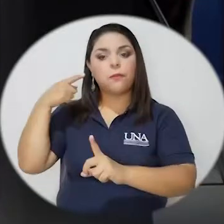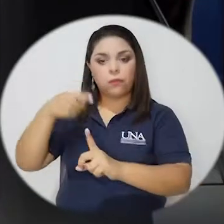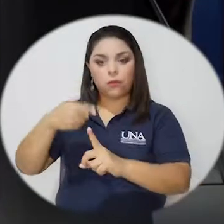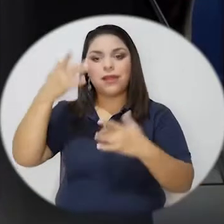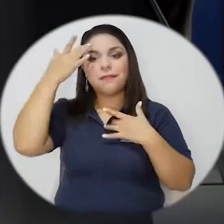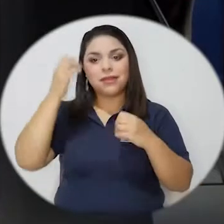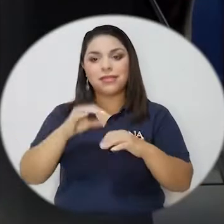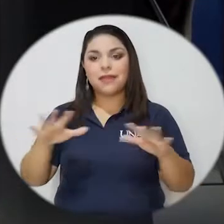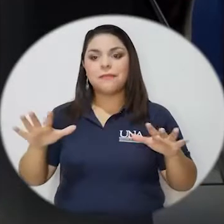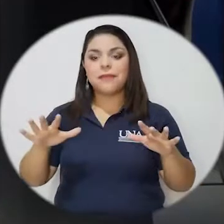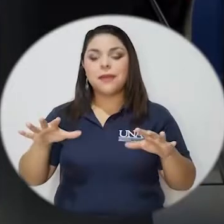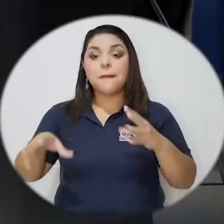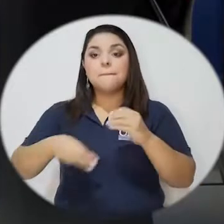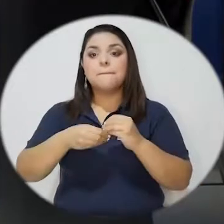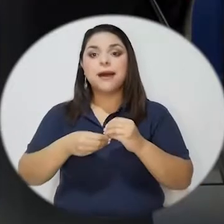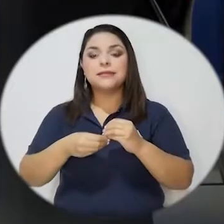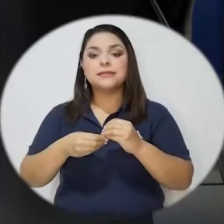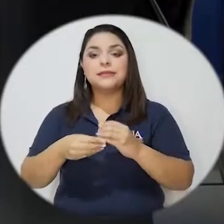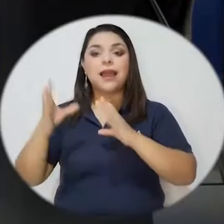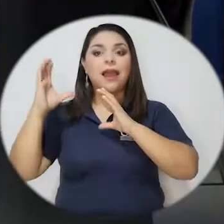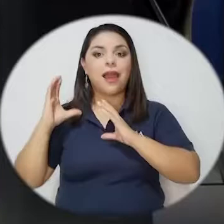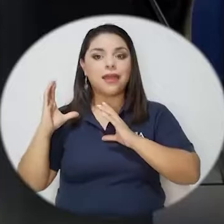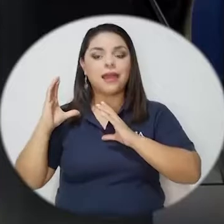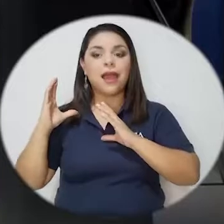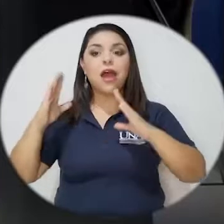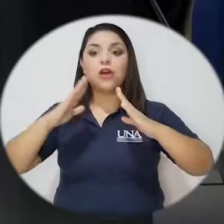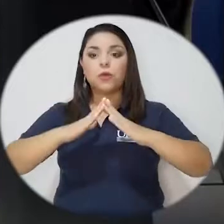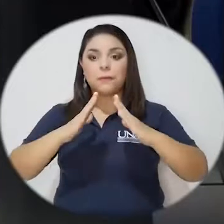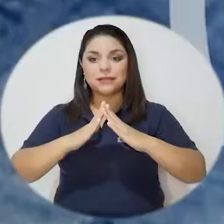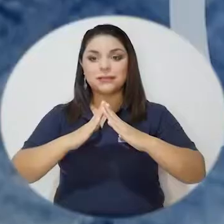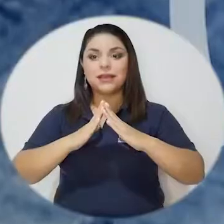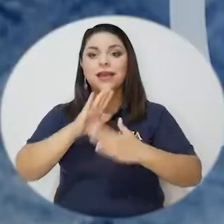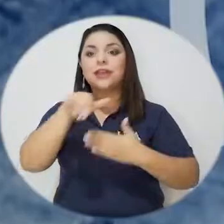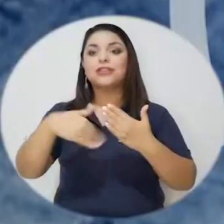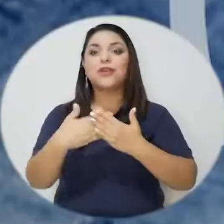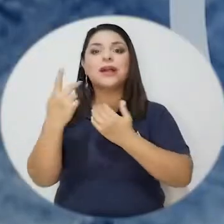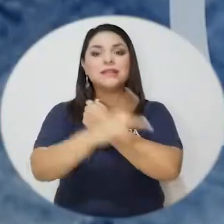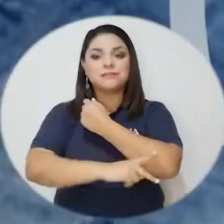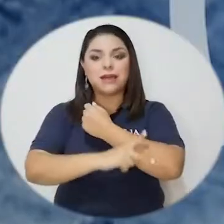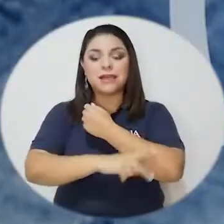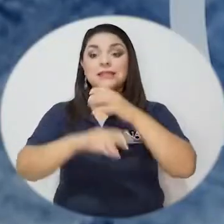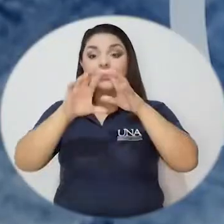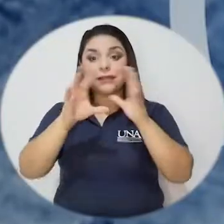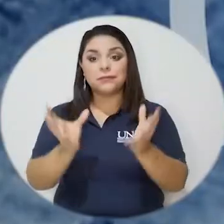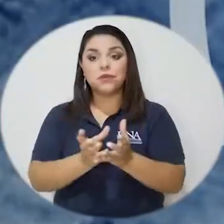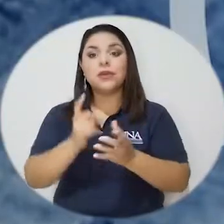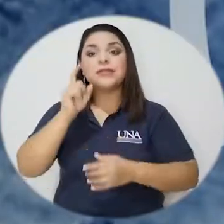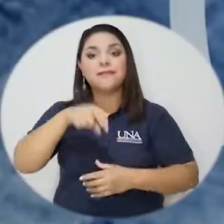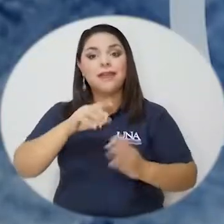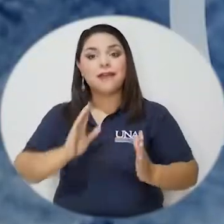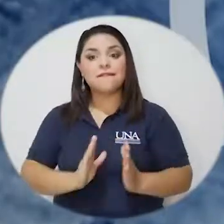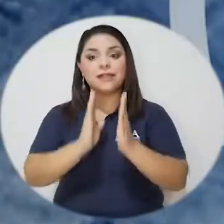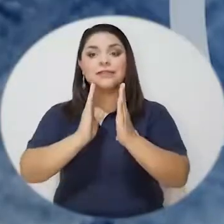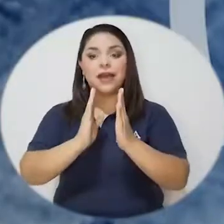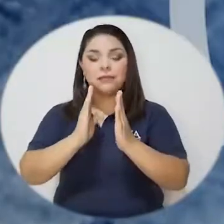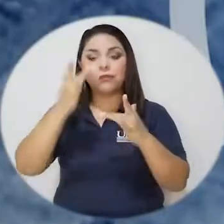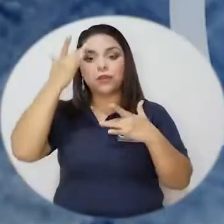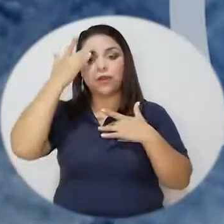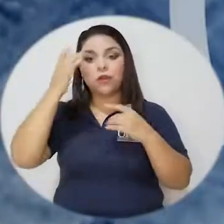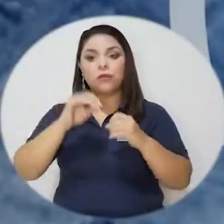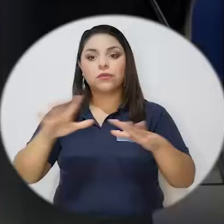Y se suma además la carga también doméstica que todas las mujeres del país y del mundo tuvieron que enfrentar con el tema del